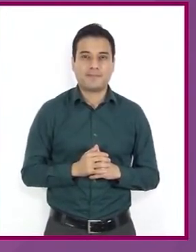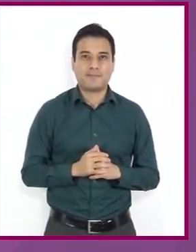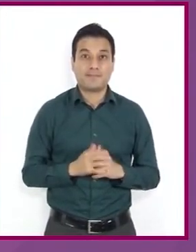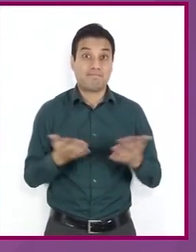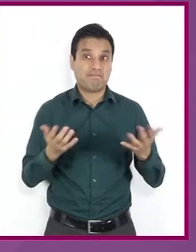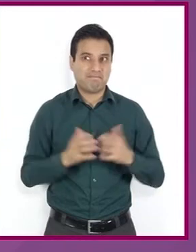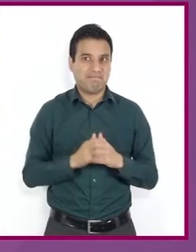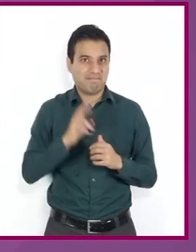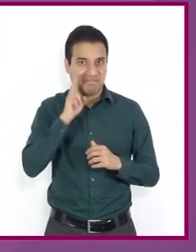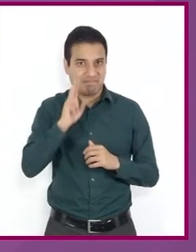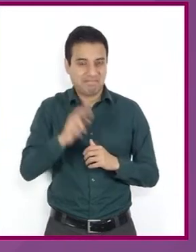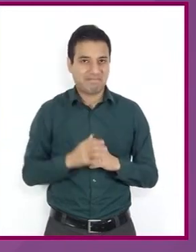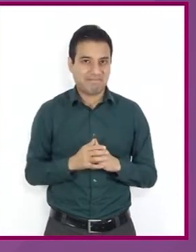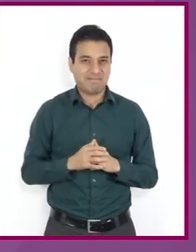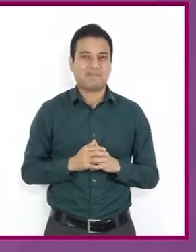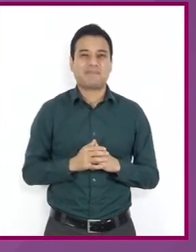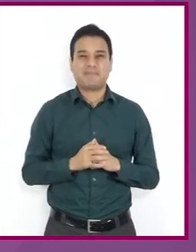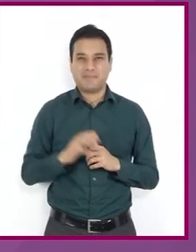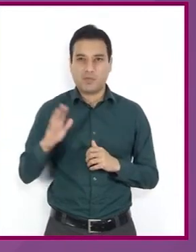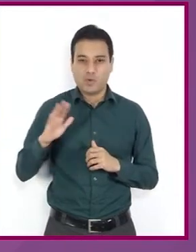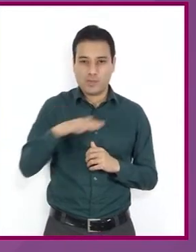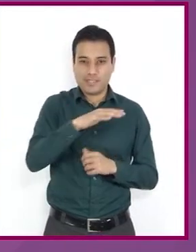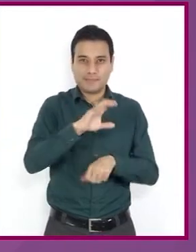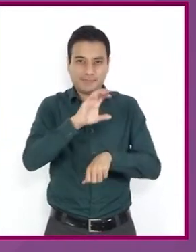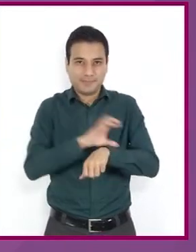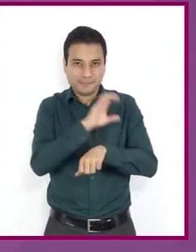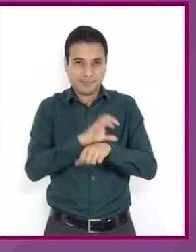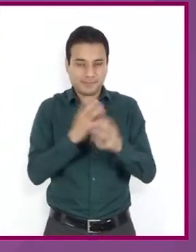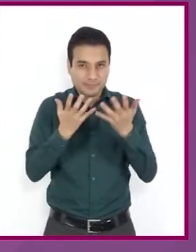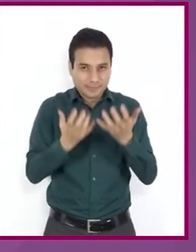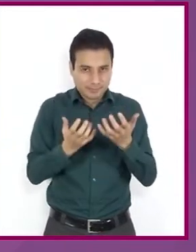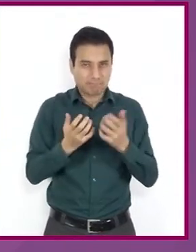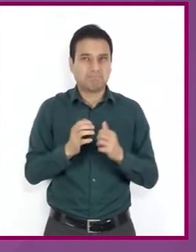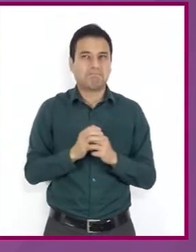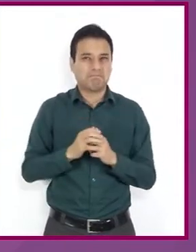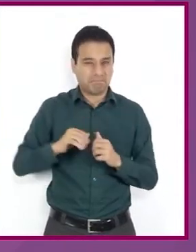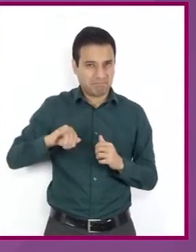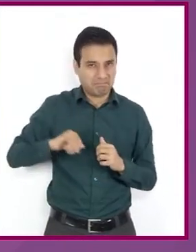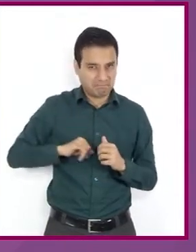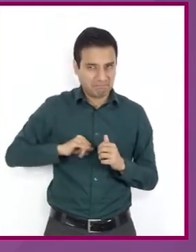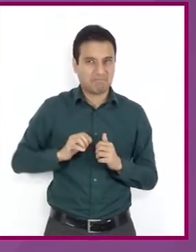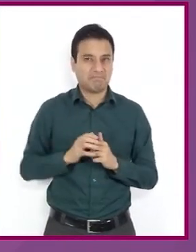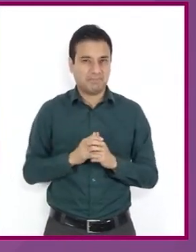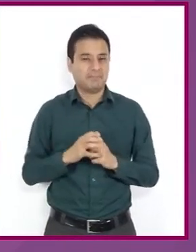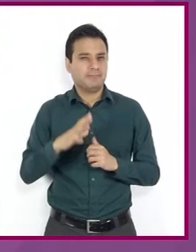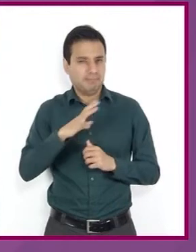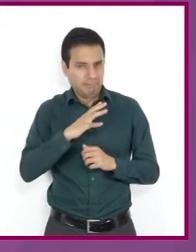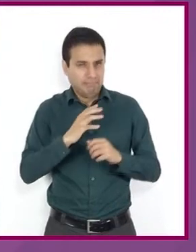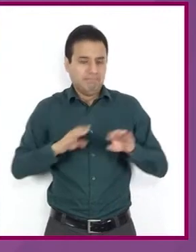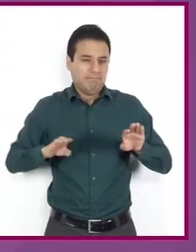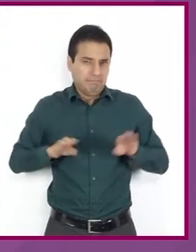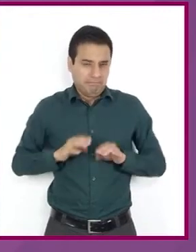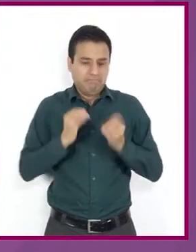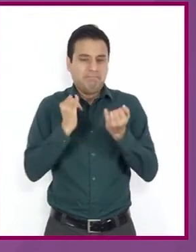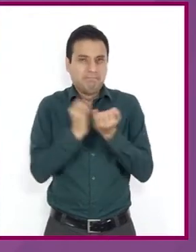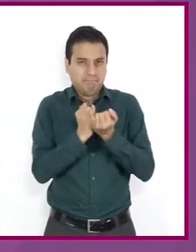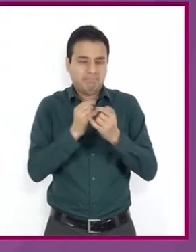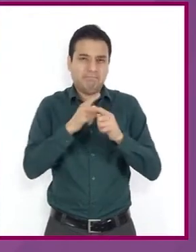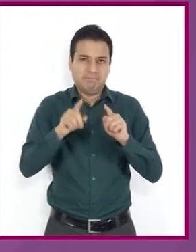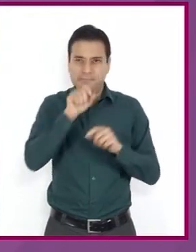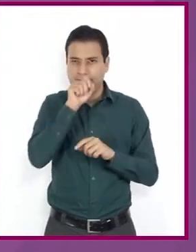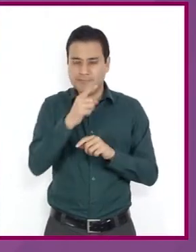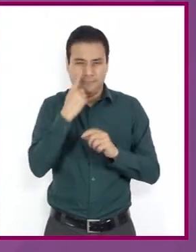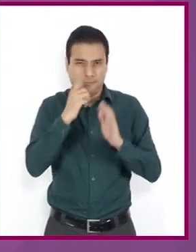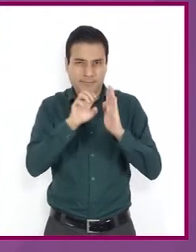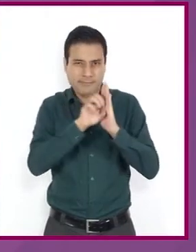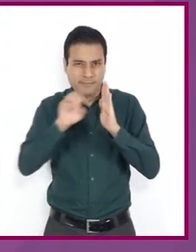Ahora veo que las ondas electromagnéticas se parecen en muchas cosas, pero realmente son muy diferentes. Por ejemplo, en su